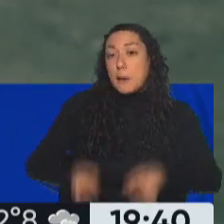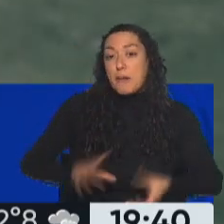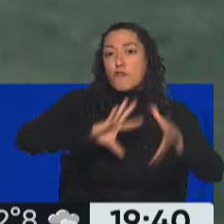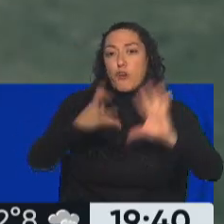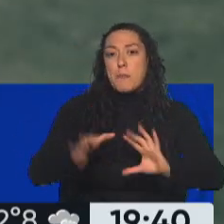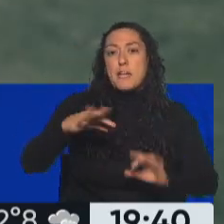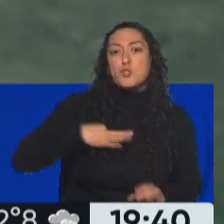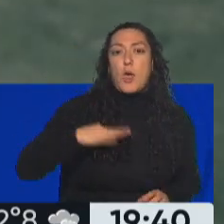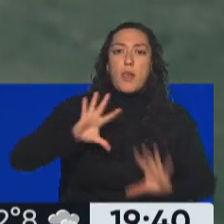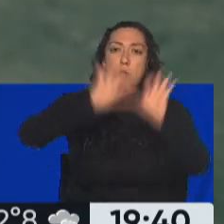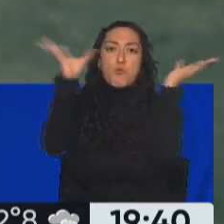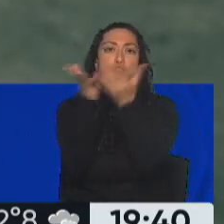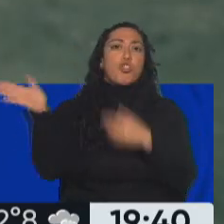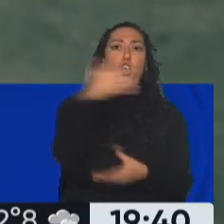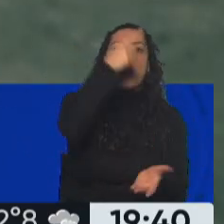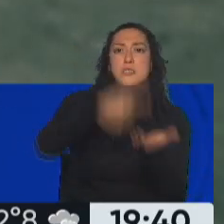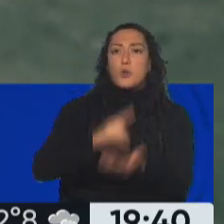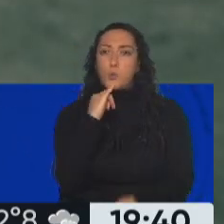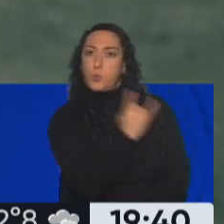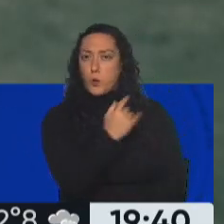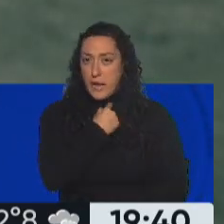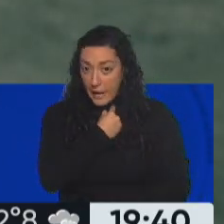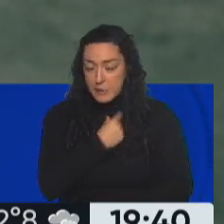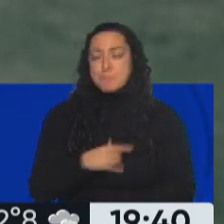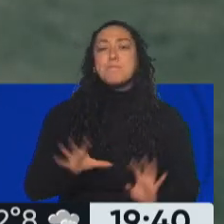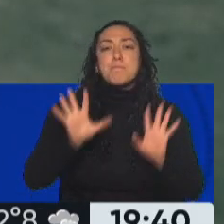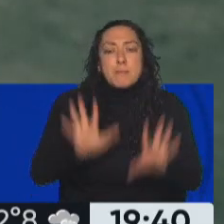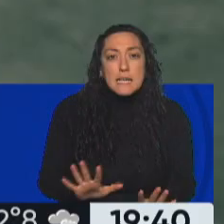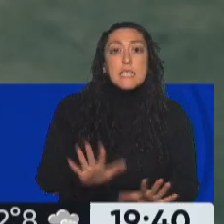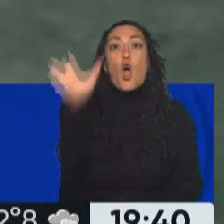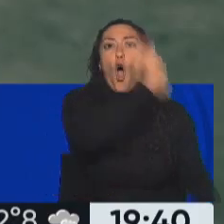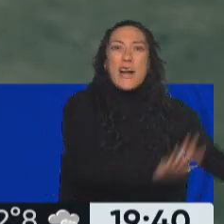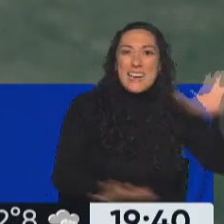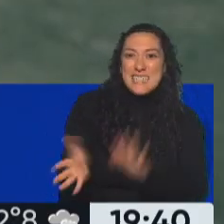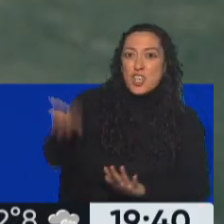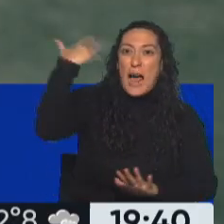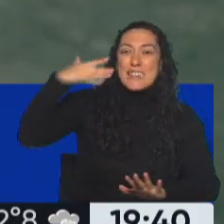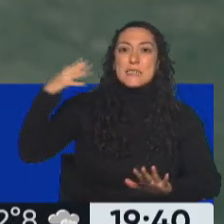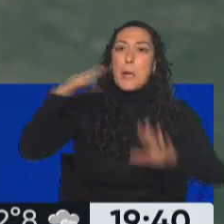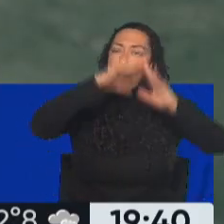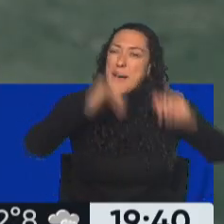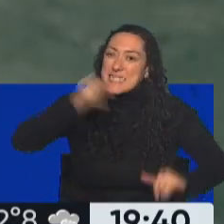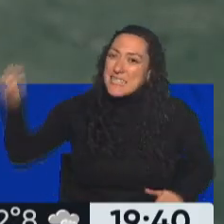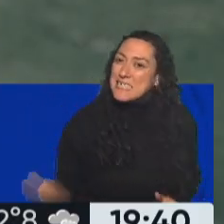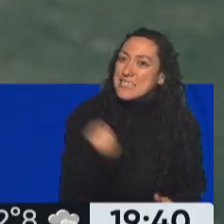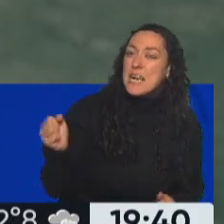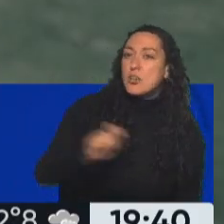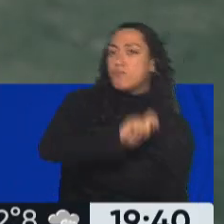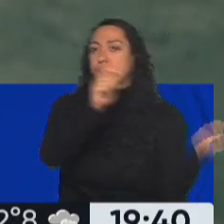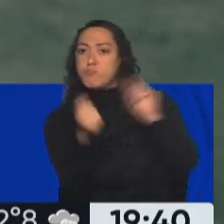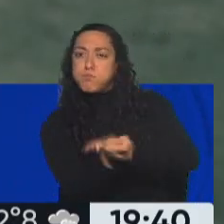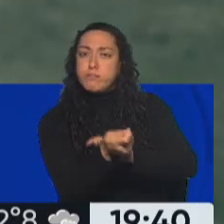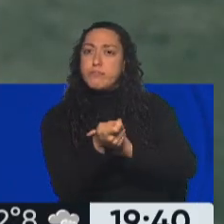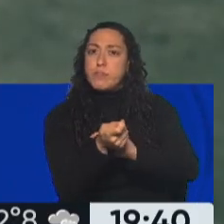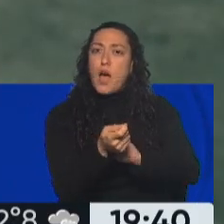todos los ciudadanos del mundo. Así es como pasamos de una organización que perseguía la paz a una organización que le impone